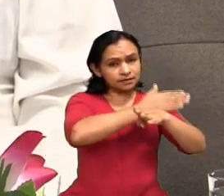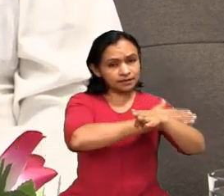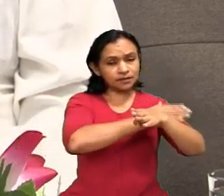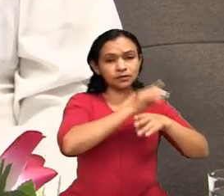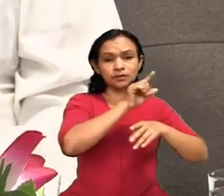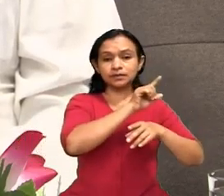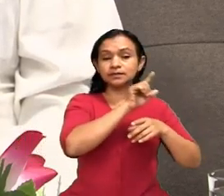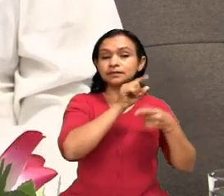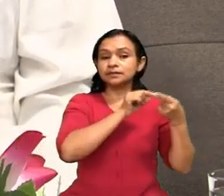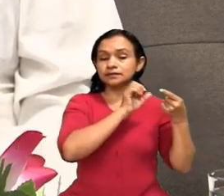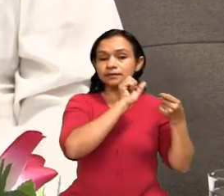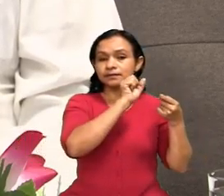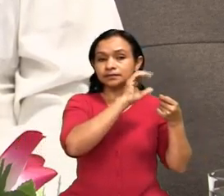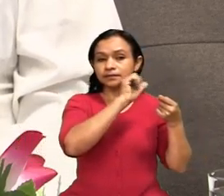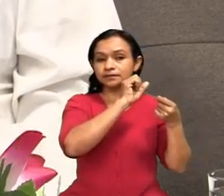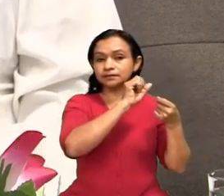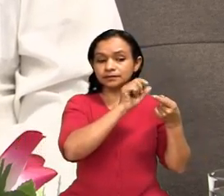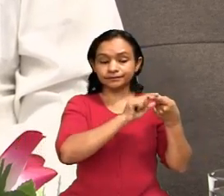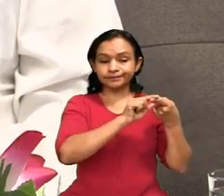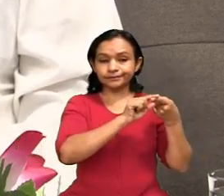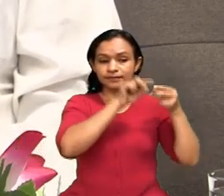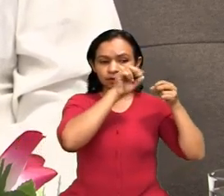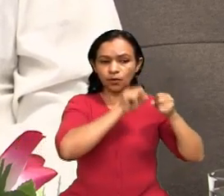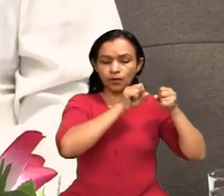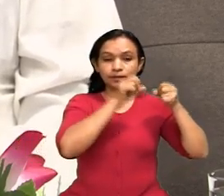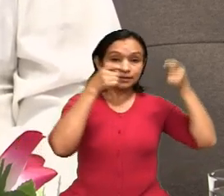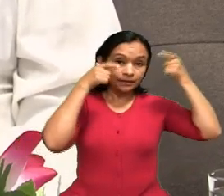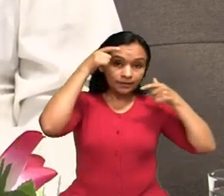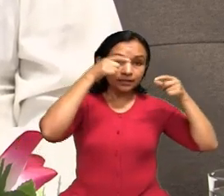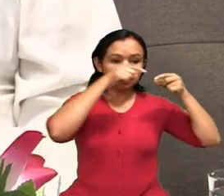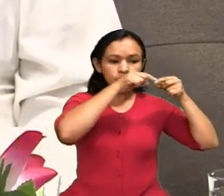Sacasa, bajando de la Loma de Tizcapa por